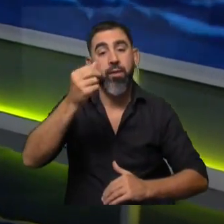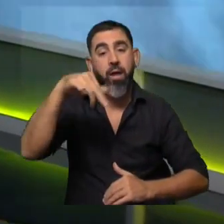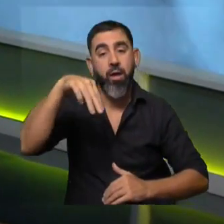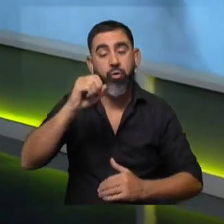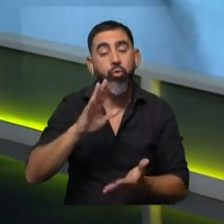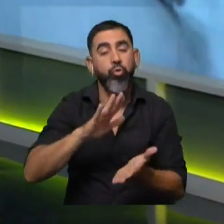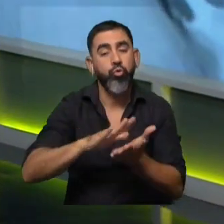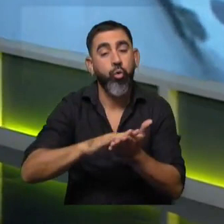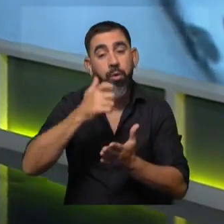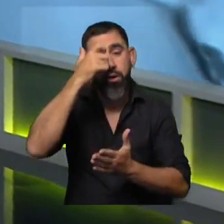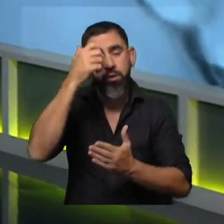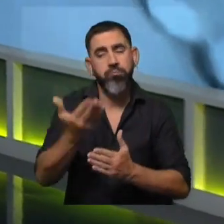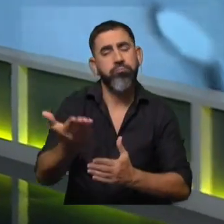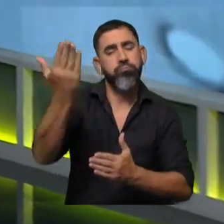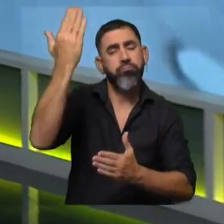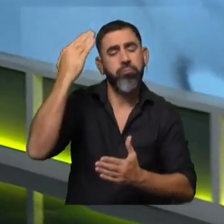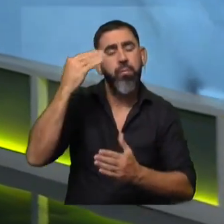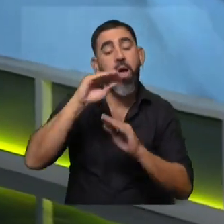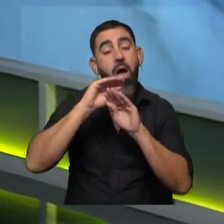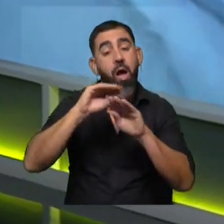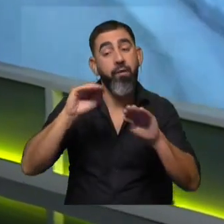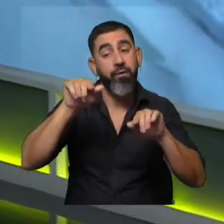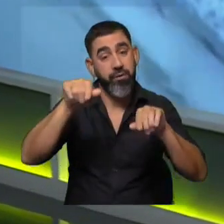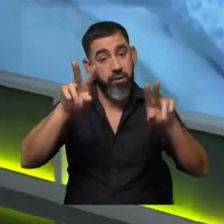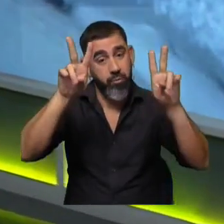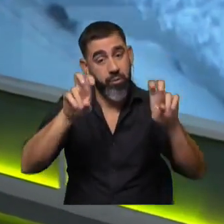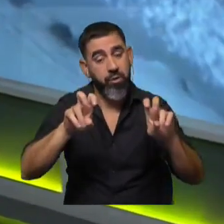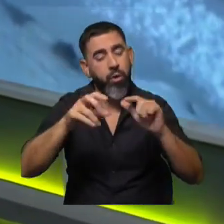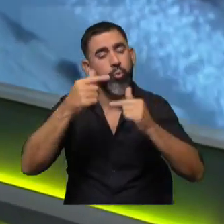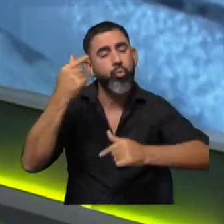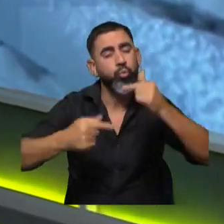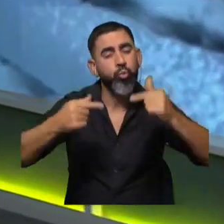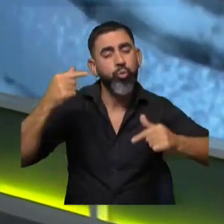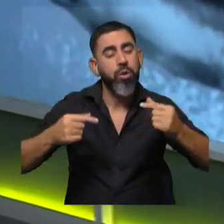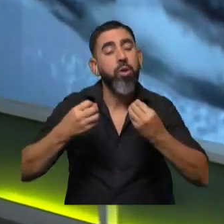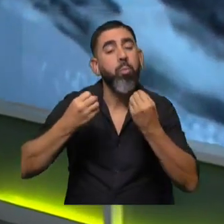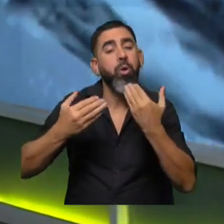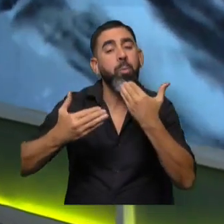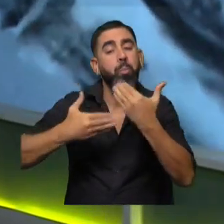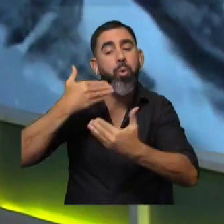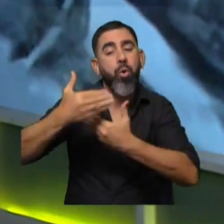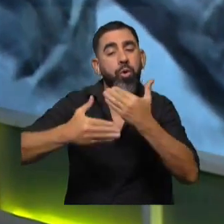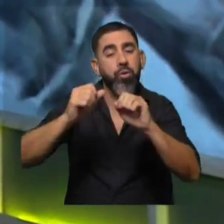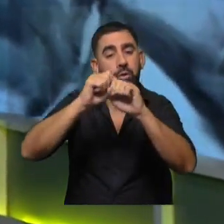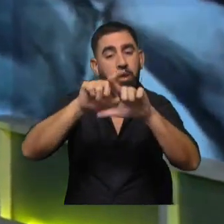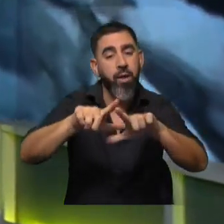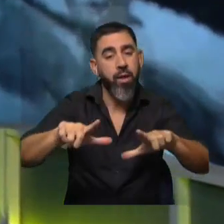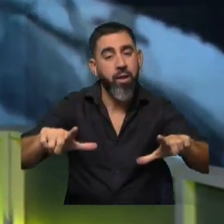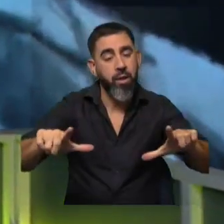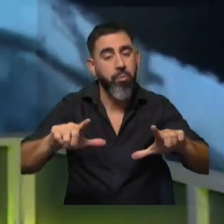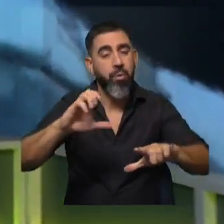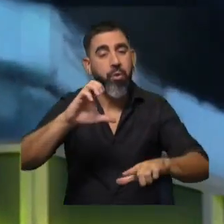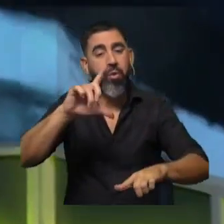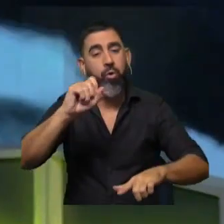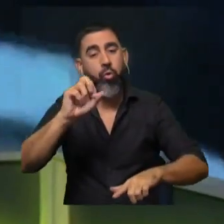semanas advertimos sobre los trialometanos, sustancias que se generan a partir de los procesos de desinfección más habituales en el